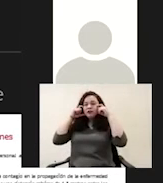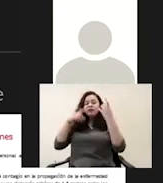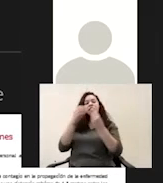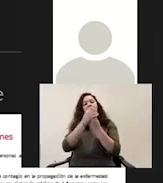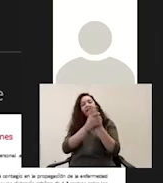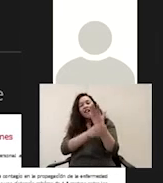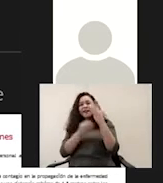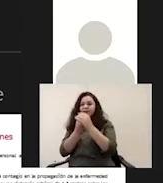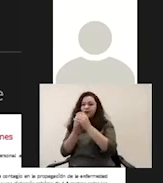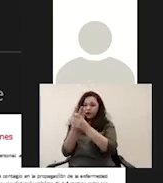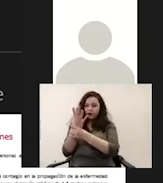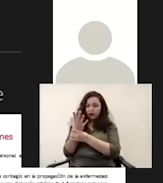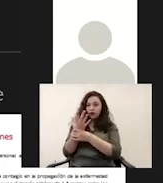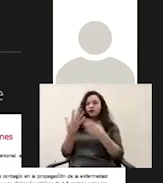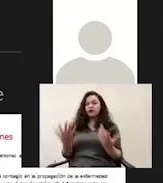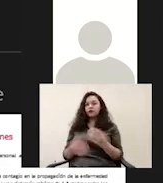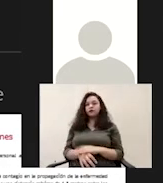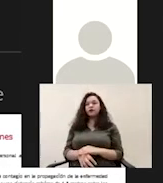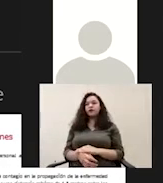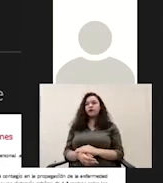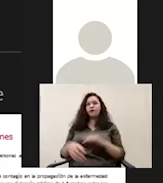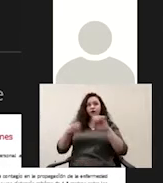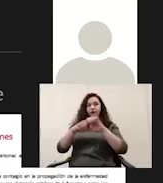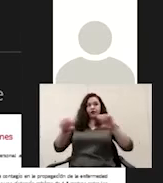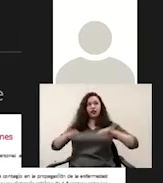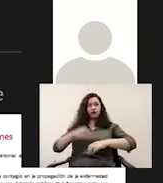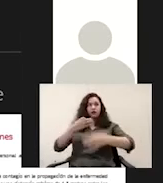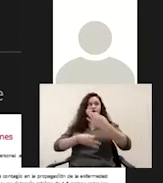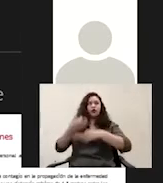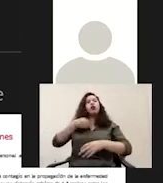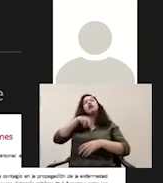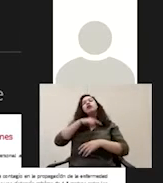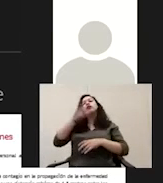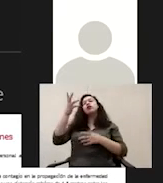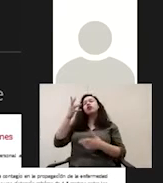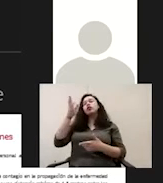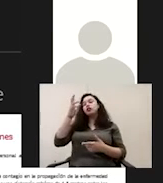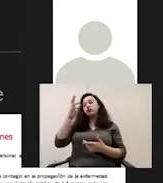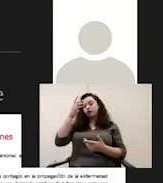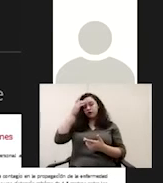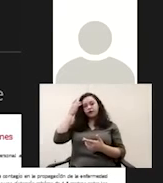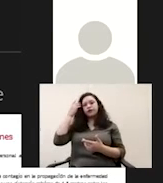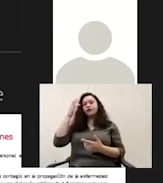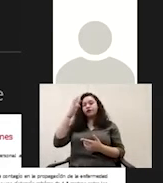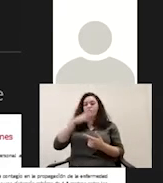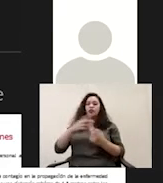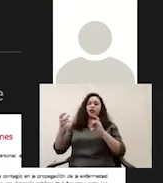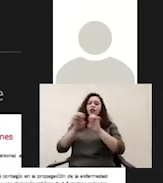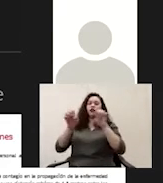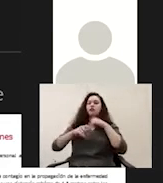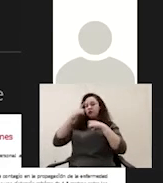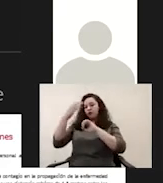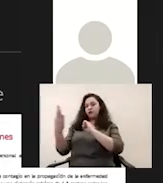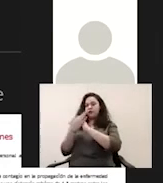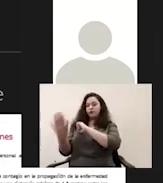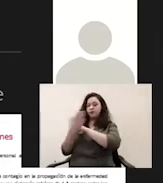guantes. Todos estos equipos los vamos a definir como equipos de protección personal. Personas de situación